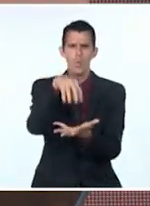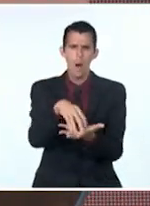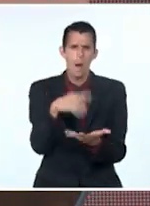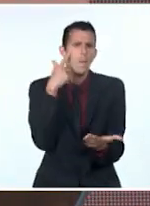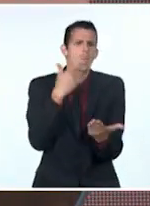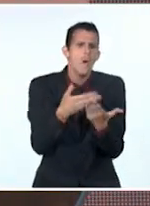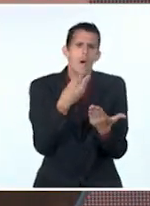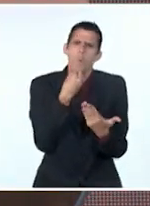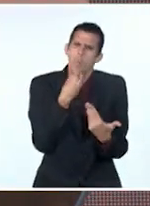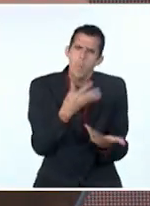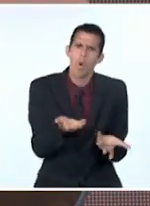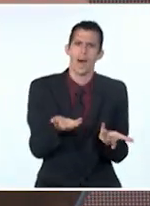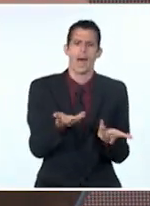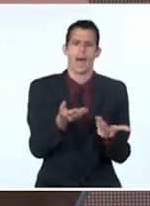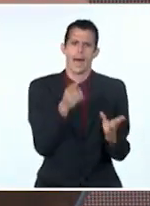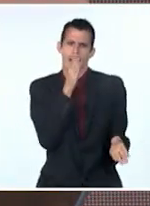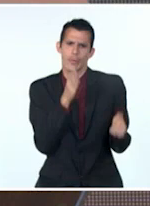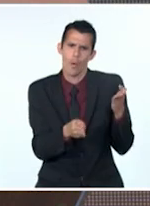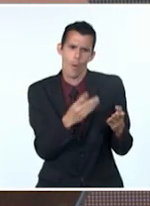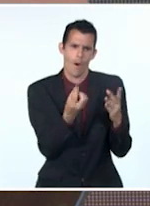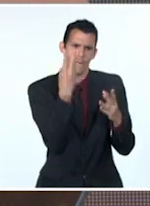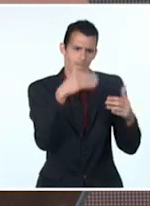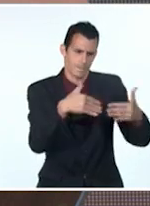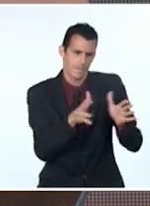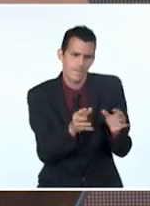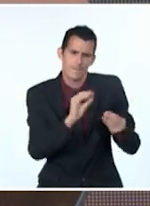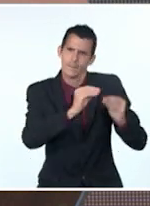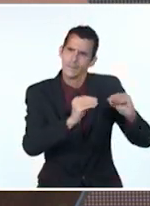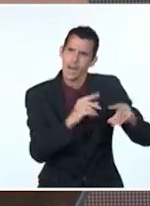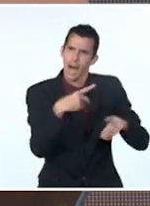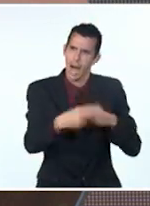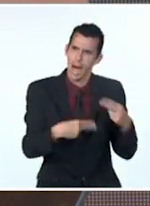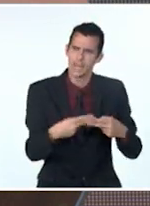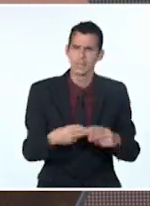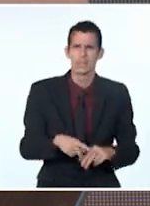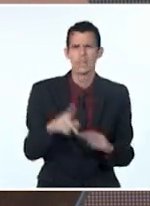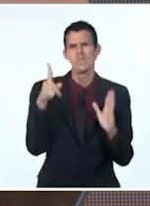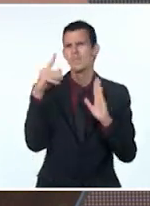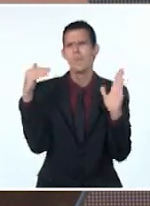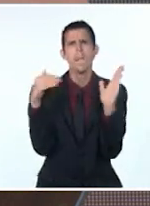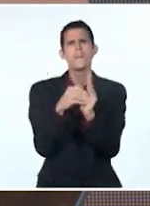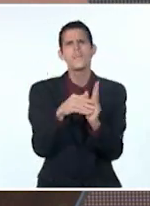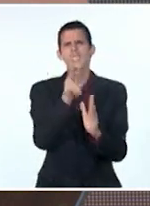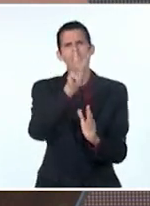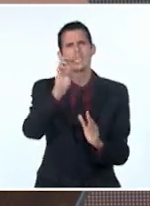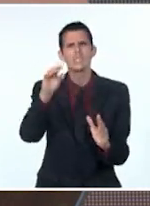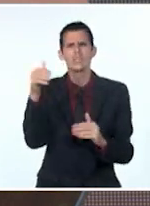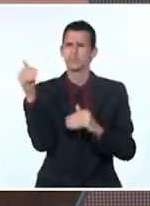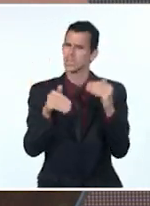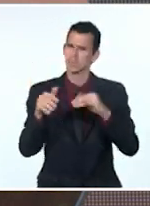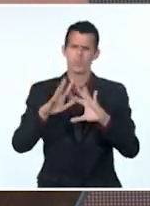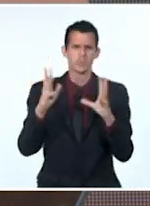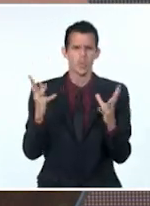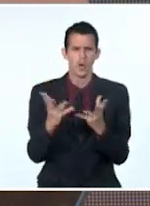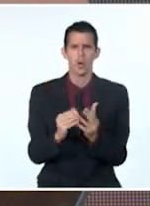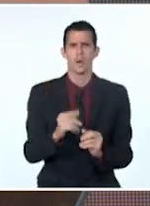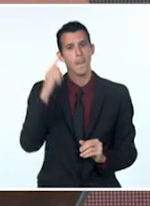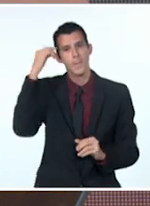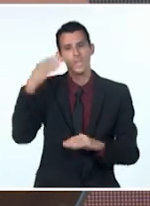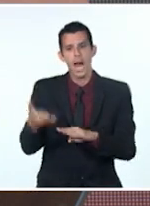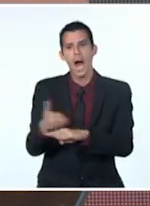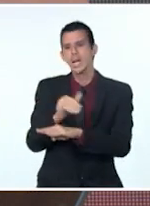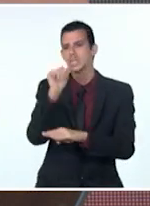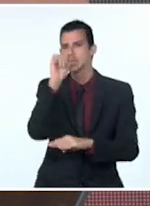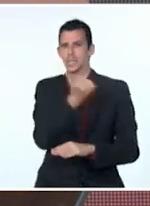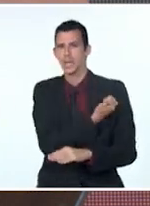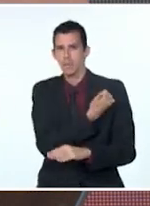y alrededor de 1.300 participantes, en su mayoría niños y niñas. Antes que concluya este año, está previsto crecer en